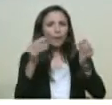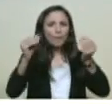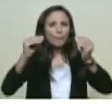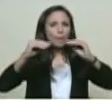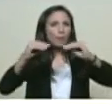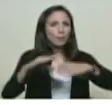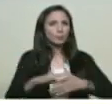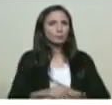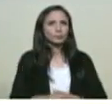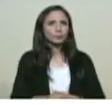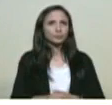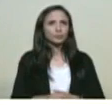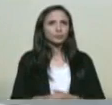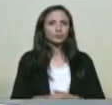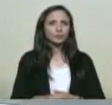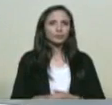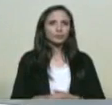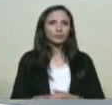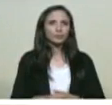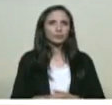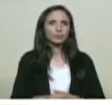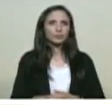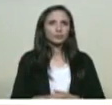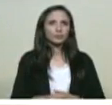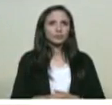Billete de 5 bolívares y el fuerte.